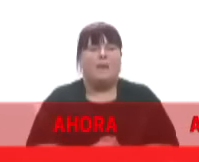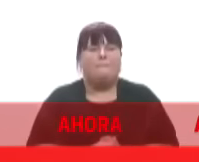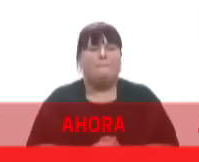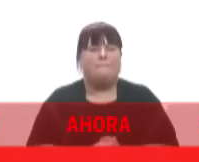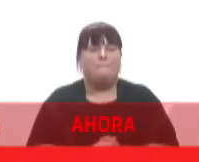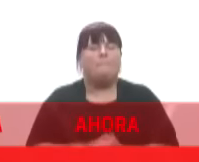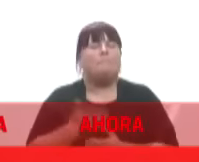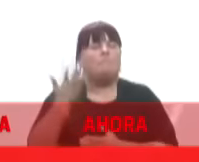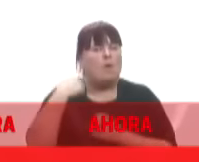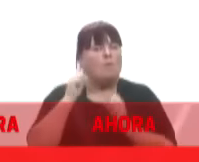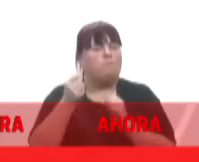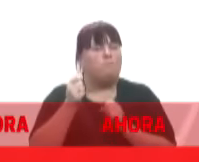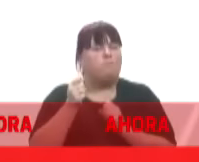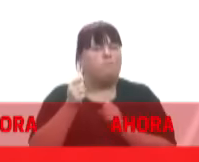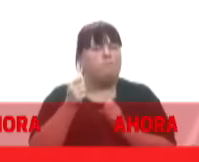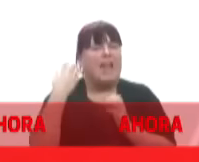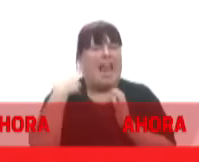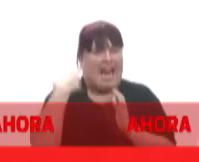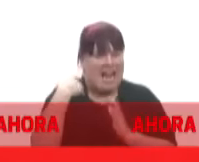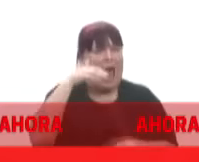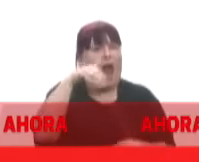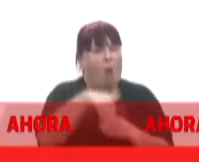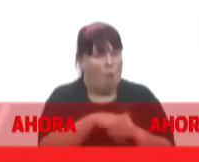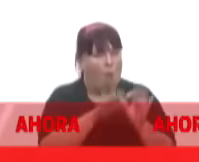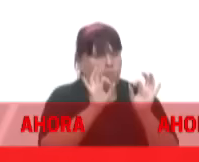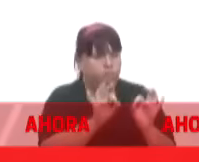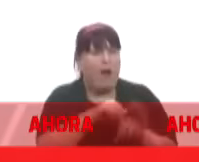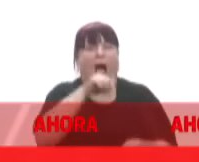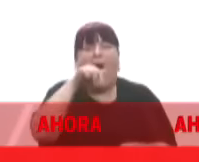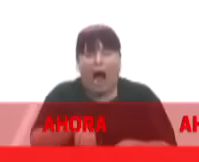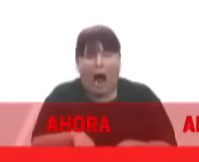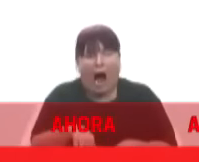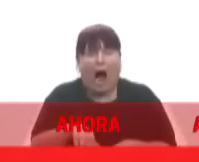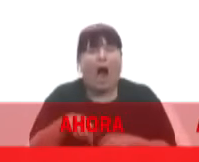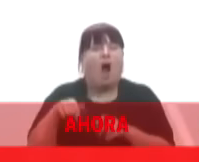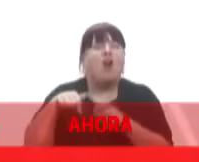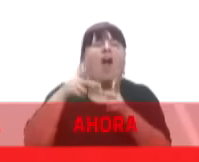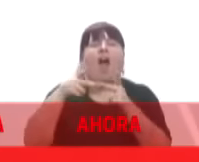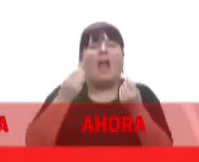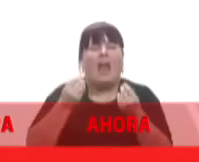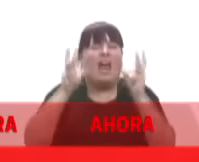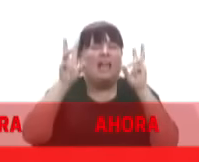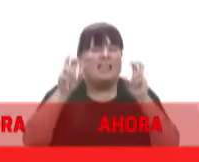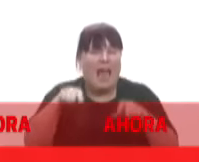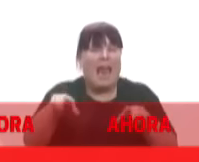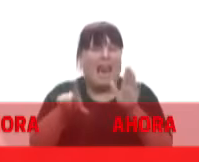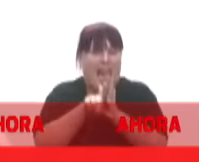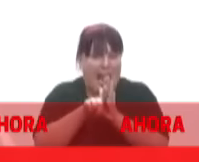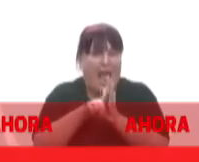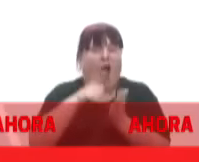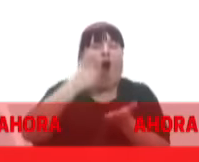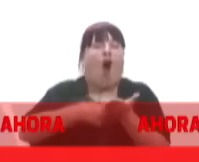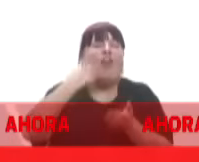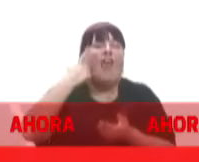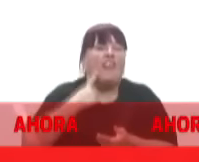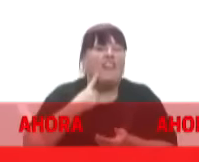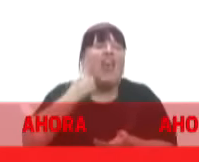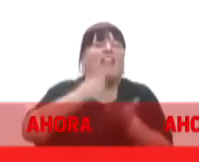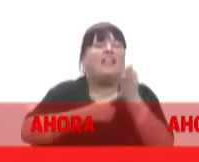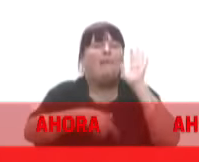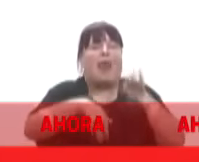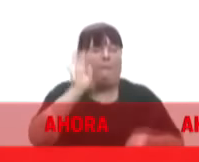se trató en general, se votó, y ahora lo que se está tratando es esta ley con el orden del día del dictamen de